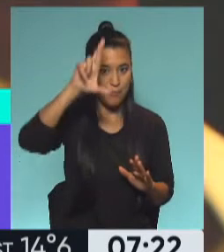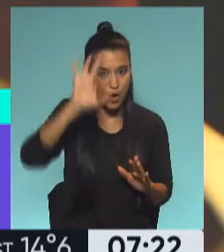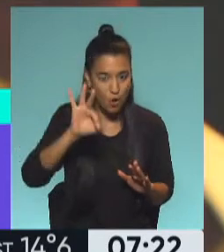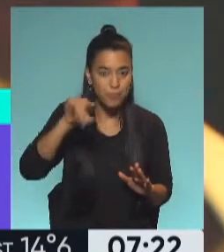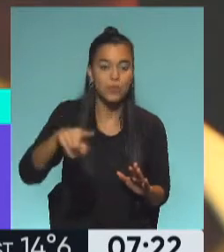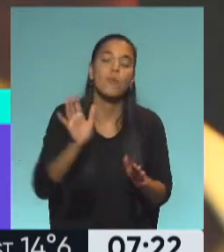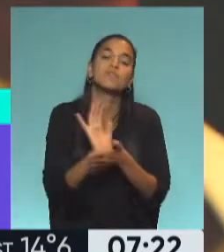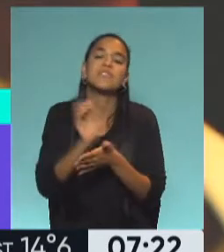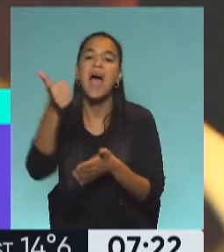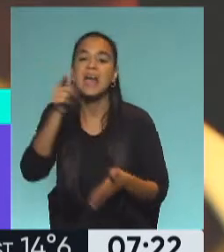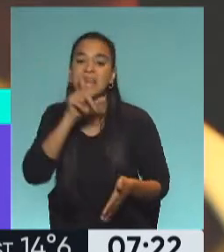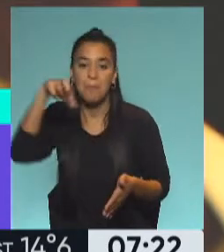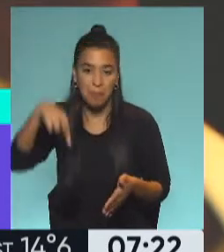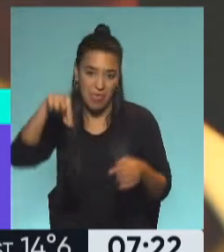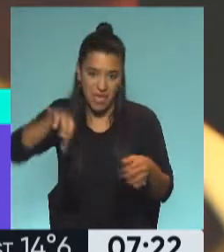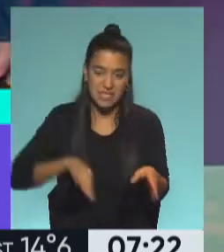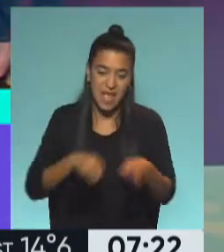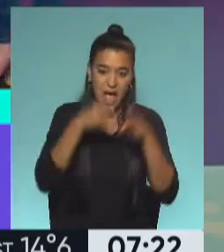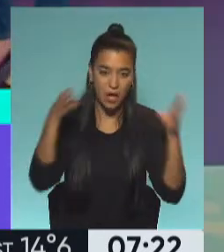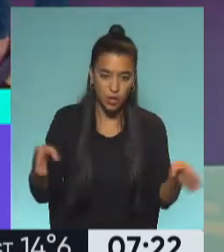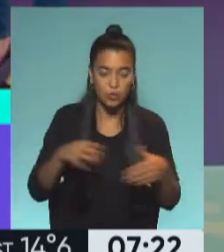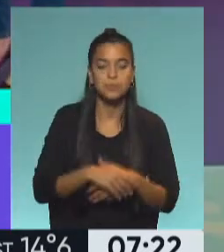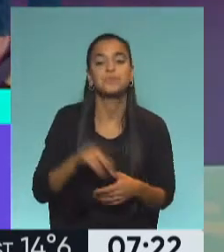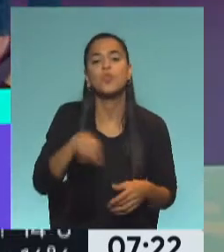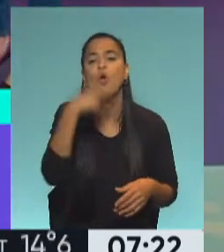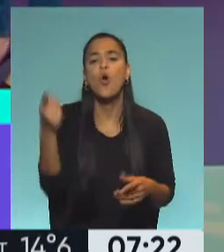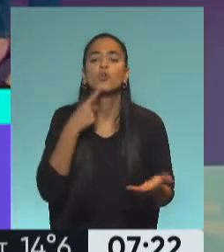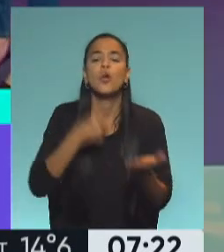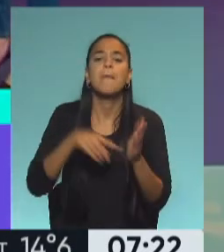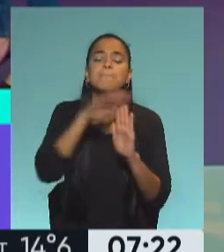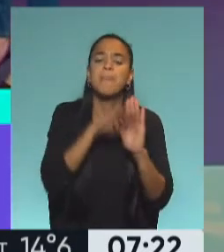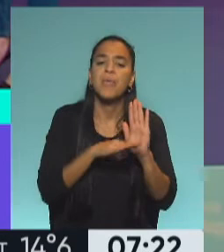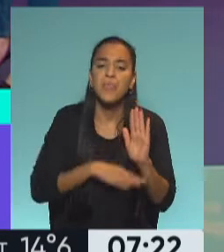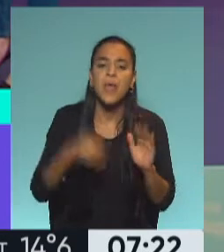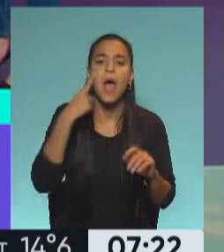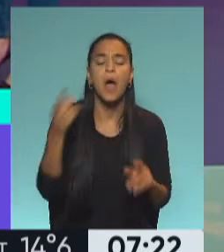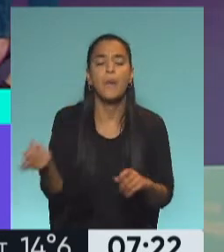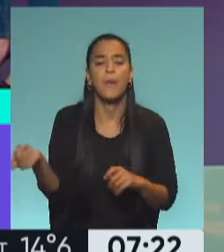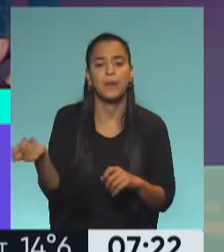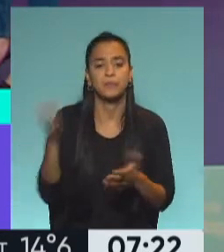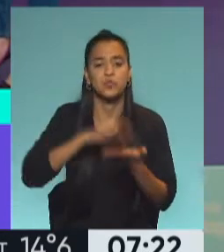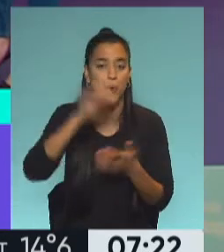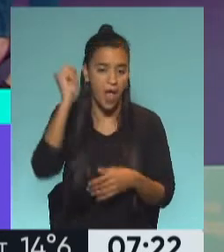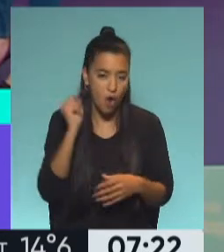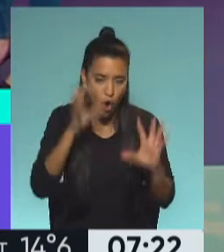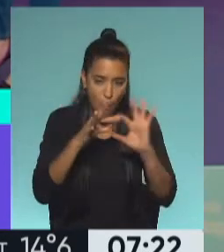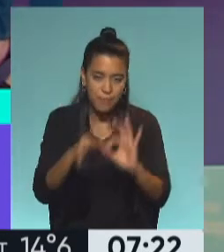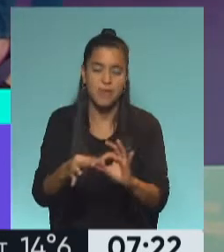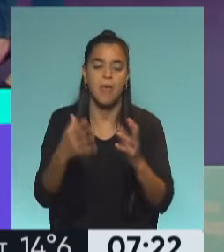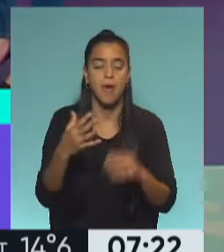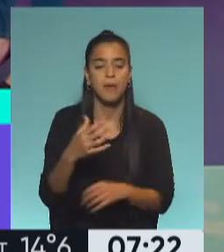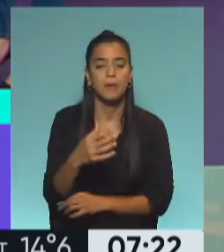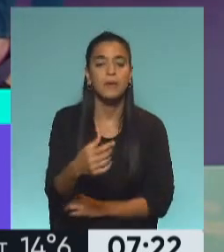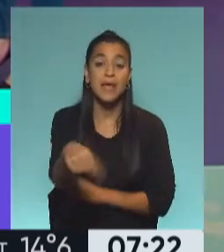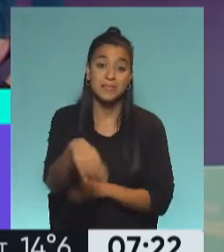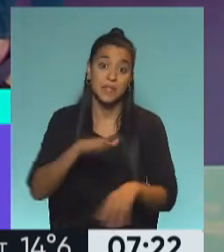este ATP de este año. Claro, impactó la inflación. A ver, las otras medidas adicionales también que son tomadas a nivel económico para acompañar